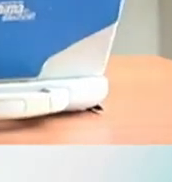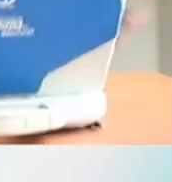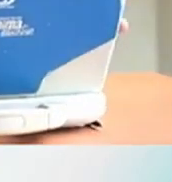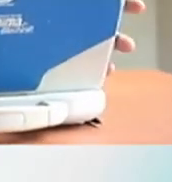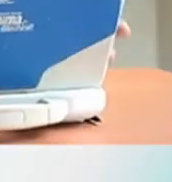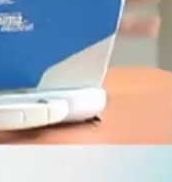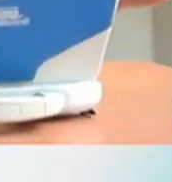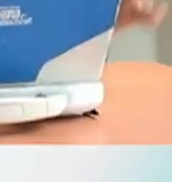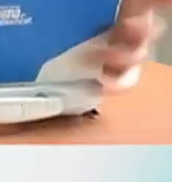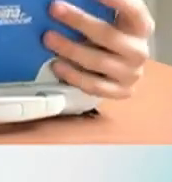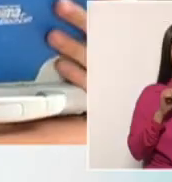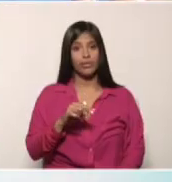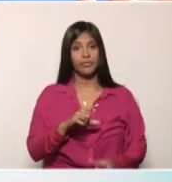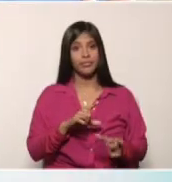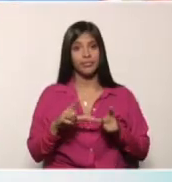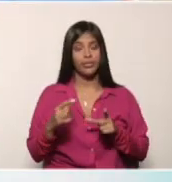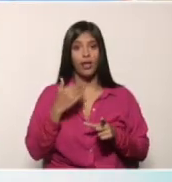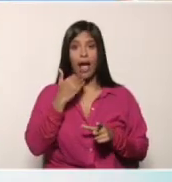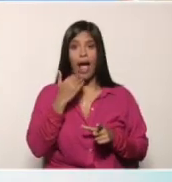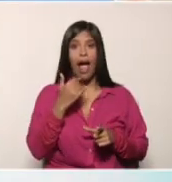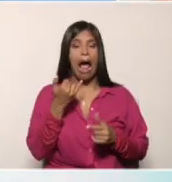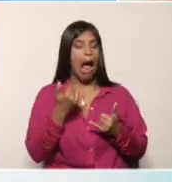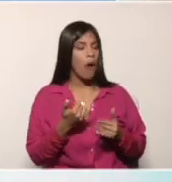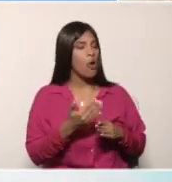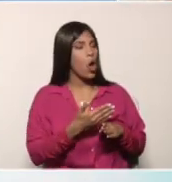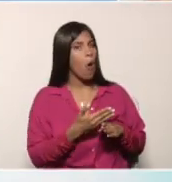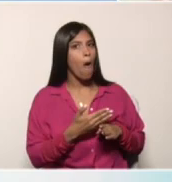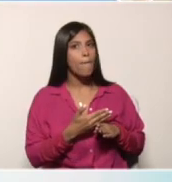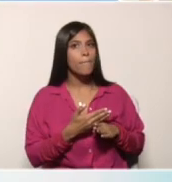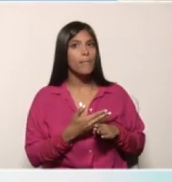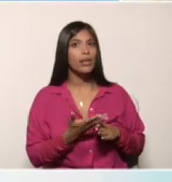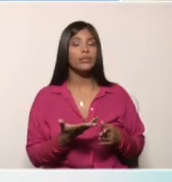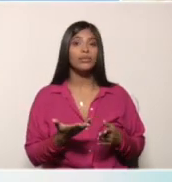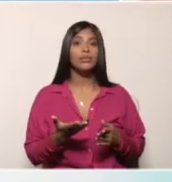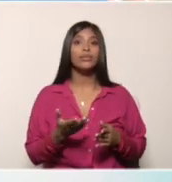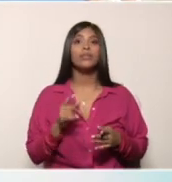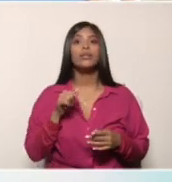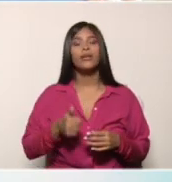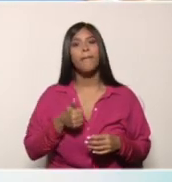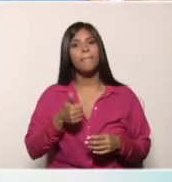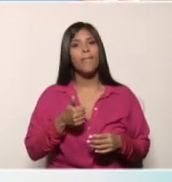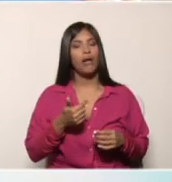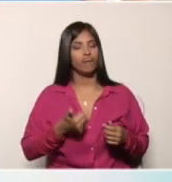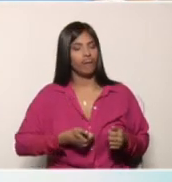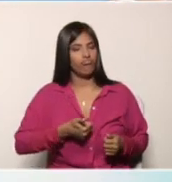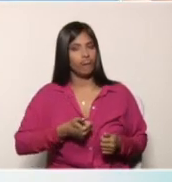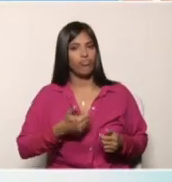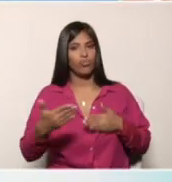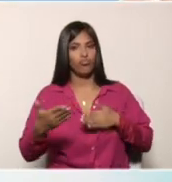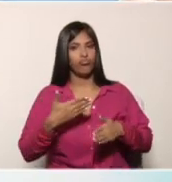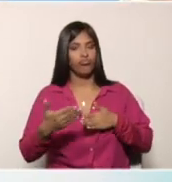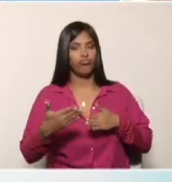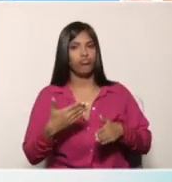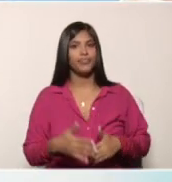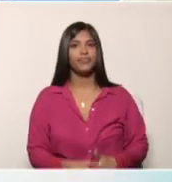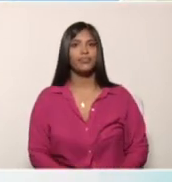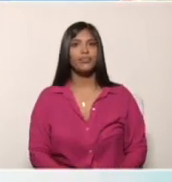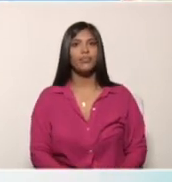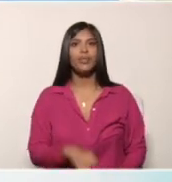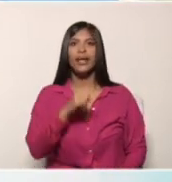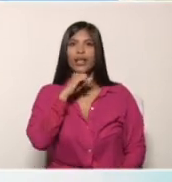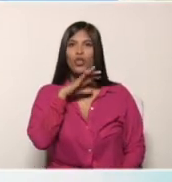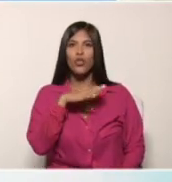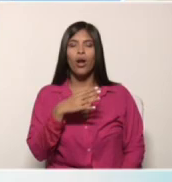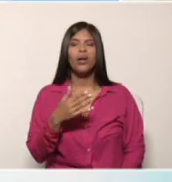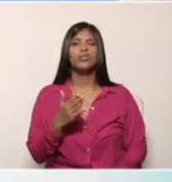Bueno, aquí ya tenemos algo, pero ahora, ¿cómo lo compartimos con la audiencia de una manera que sea más interactiva? Siempre que hablamos de historias solemos pensar